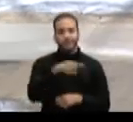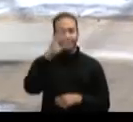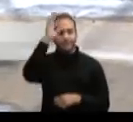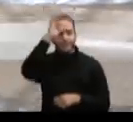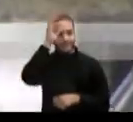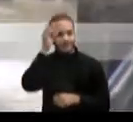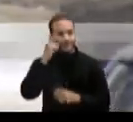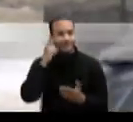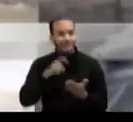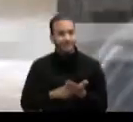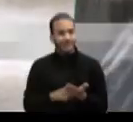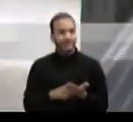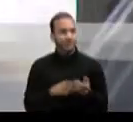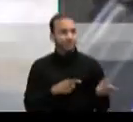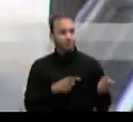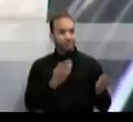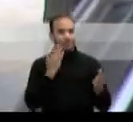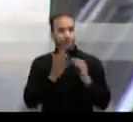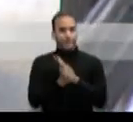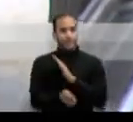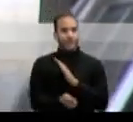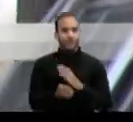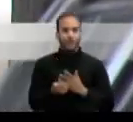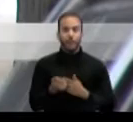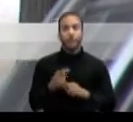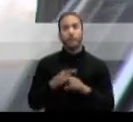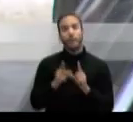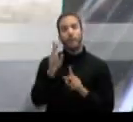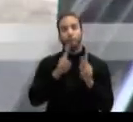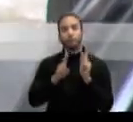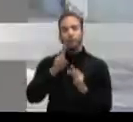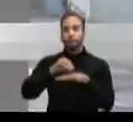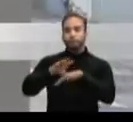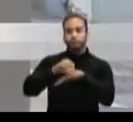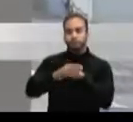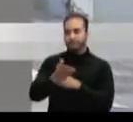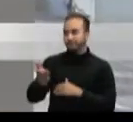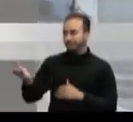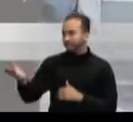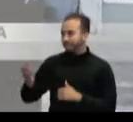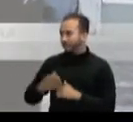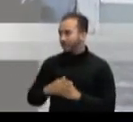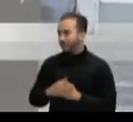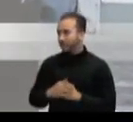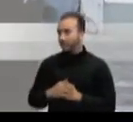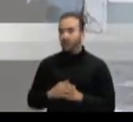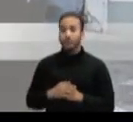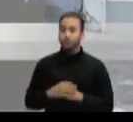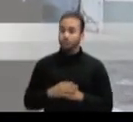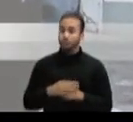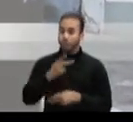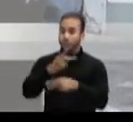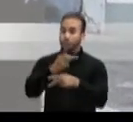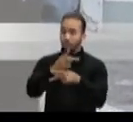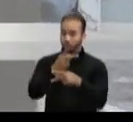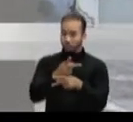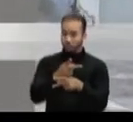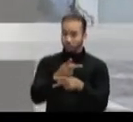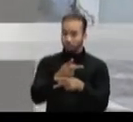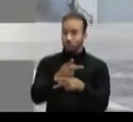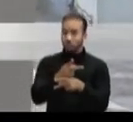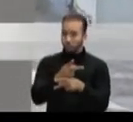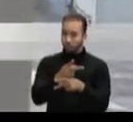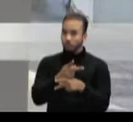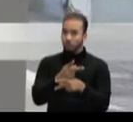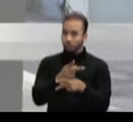pueblo se hace sentir en recomendaciones y consejos. Tenemos que tomar prevención ahora, porque se